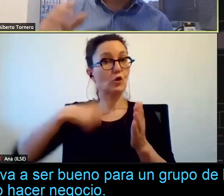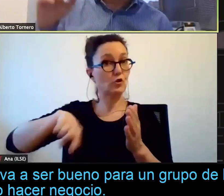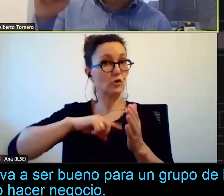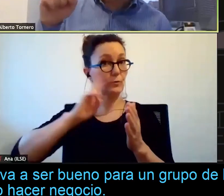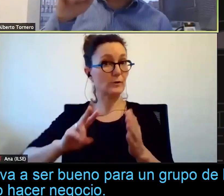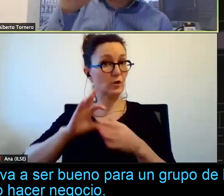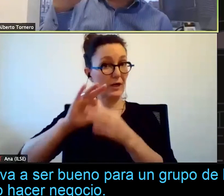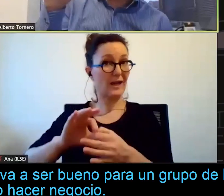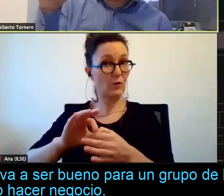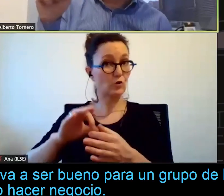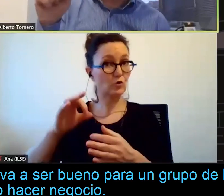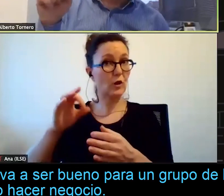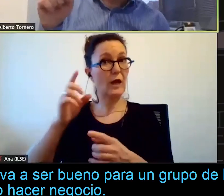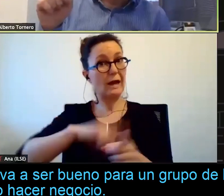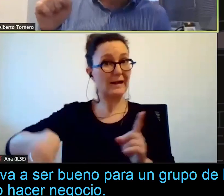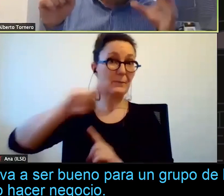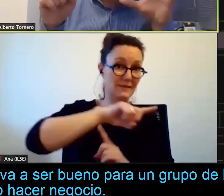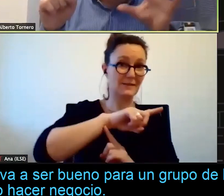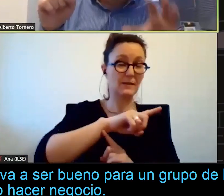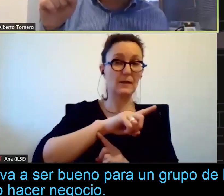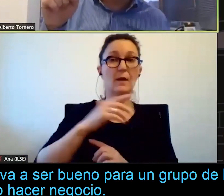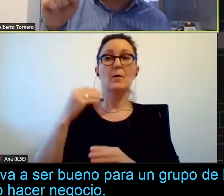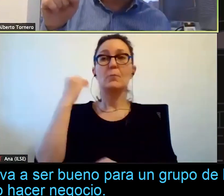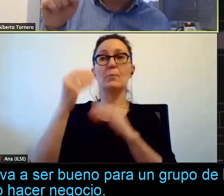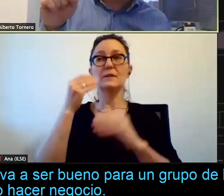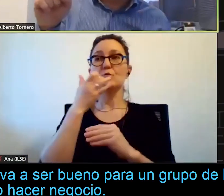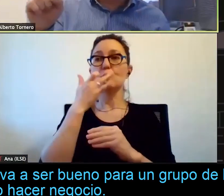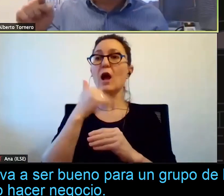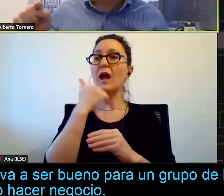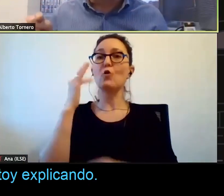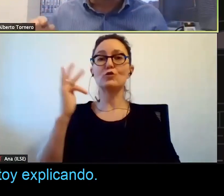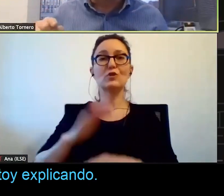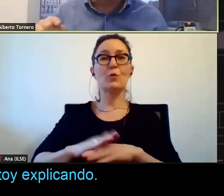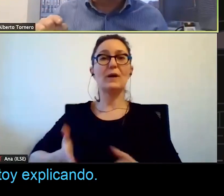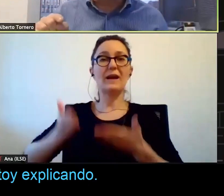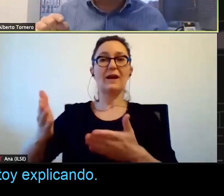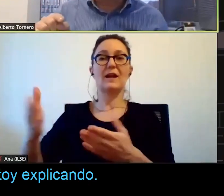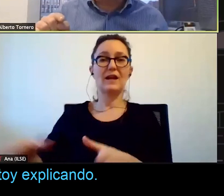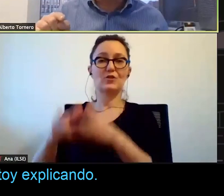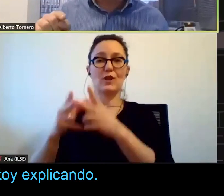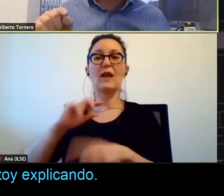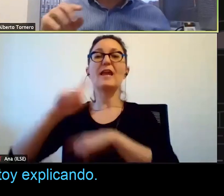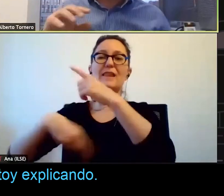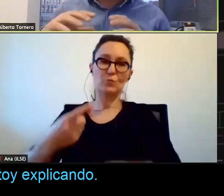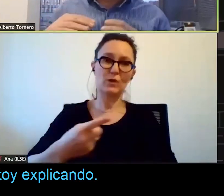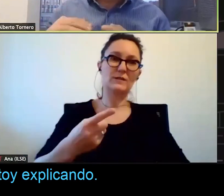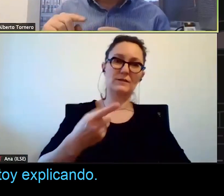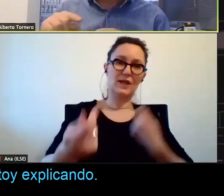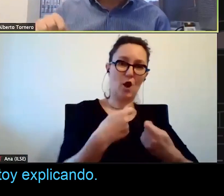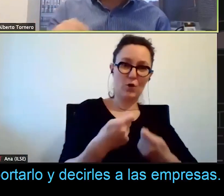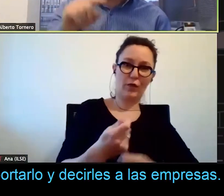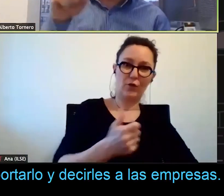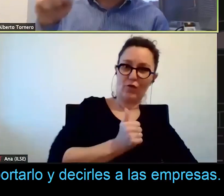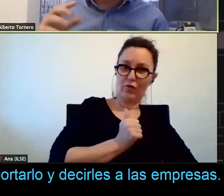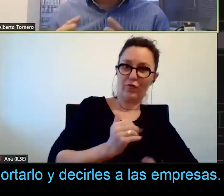ligados, primero piensan en cubrir algo que va a ser bueno para un grupo de la sociedad y luego hacen negocio. No sé si me estoy explicando. Uh-huh. Creo que